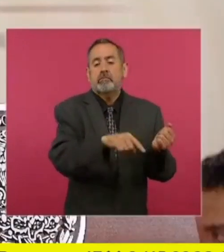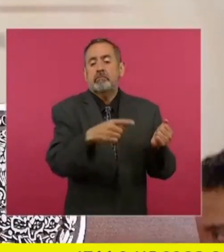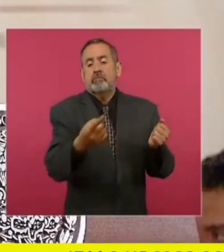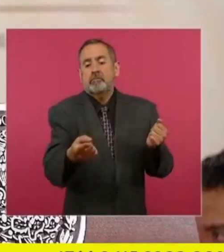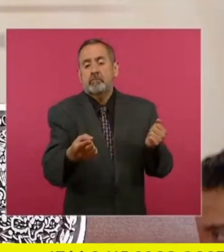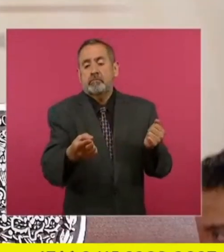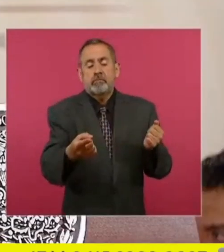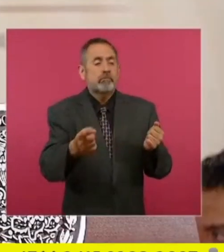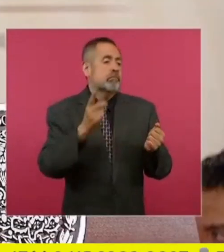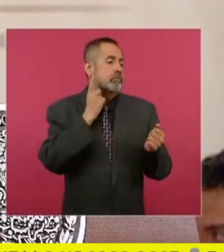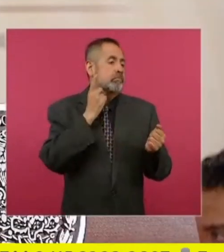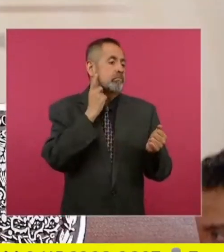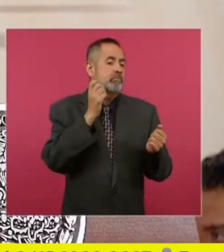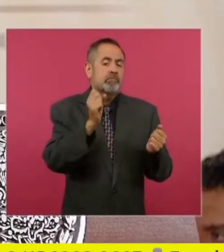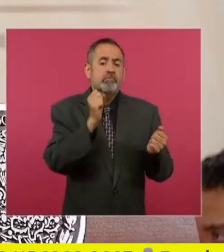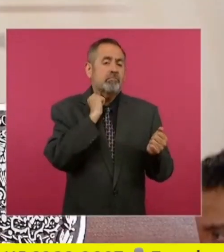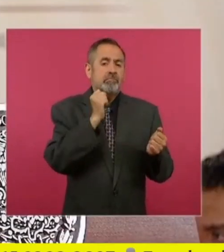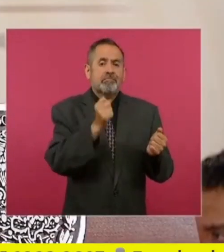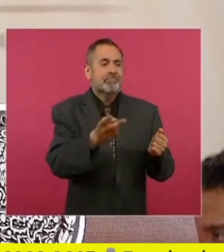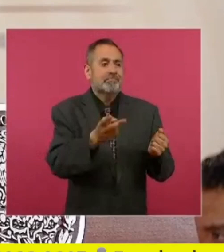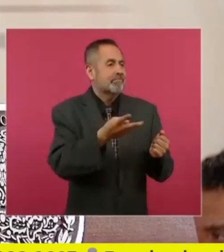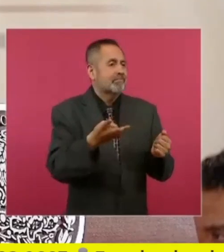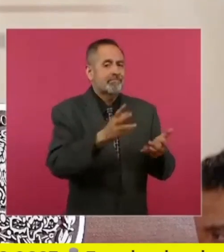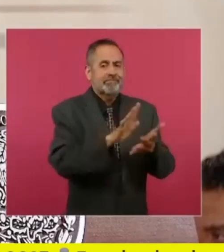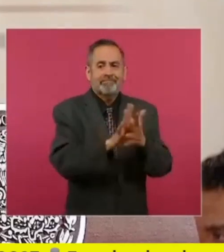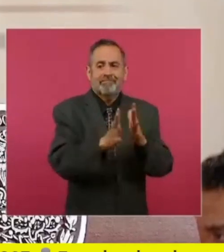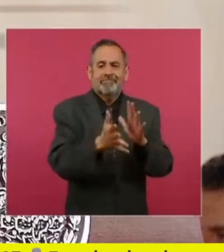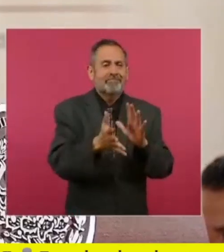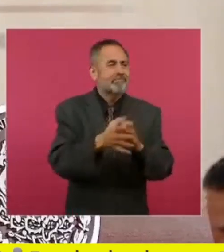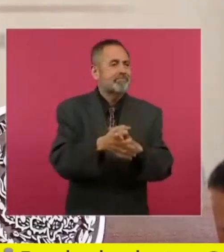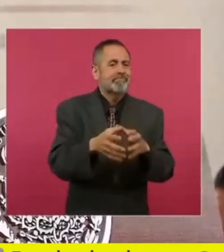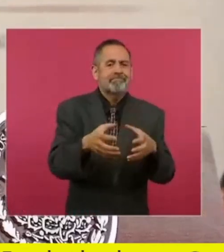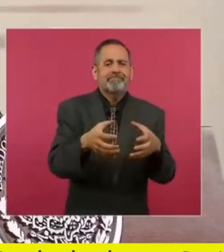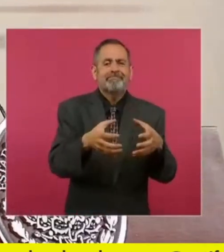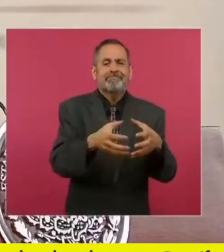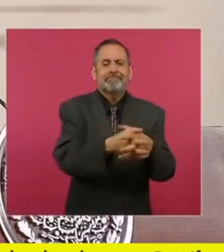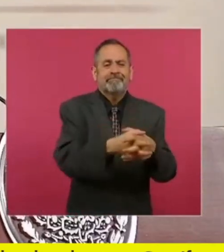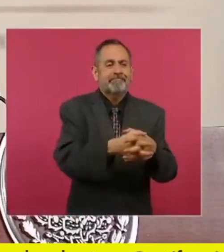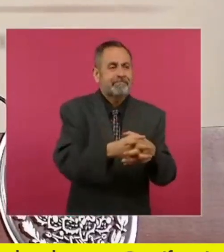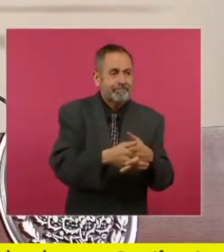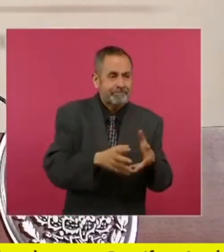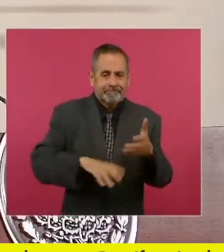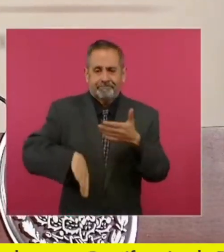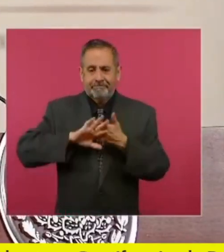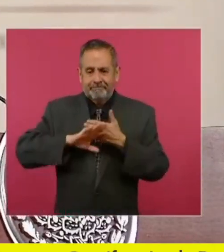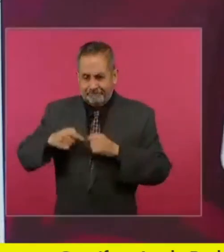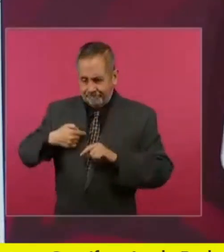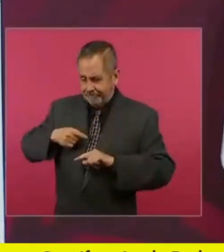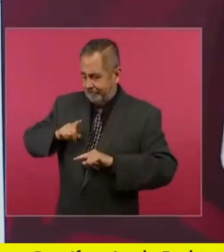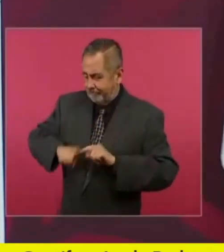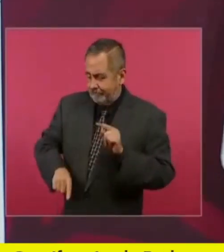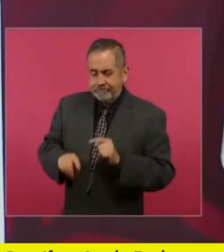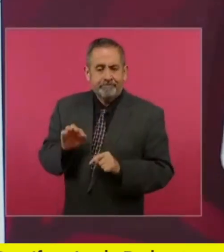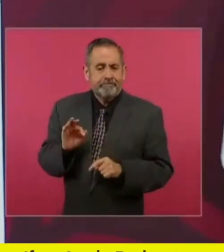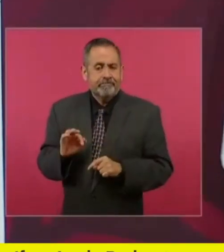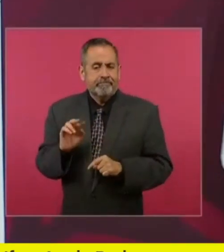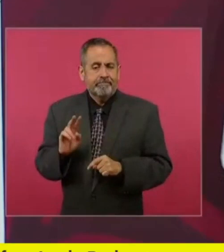legislativo una alianza de Diputados